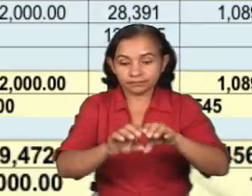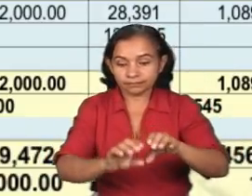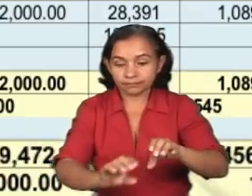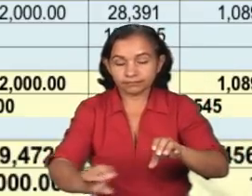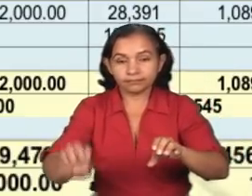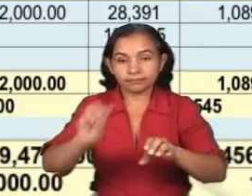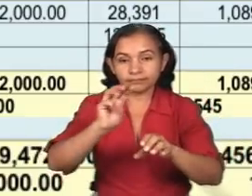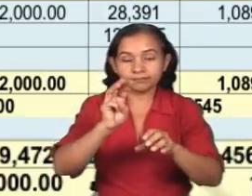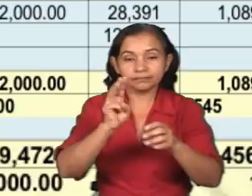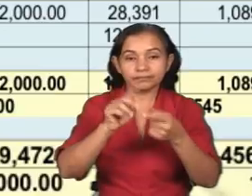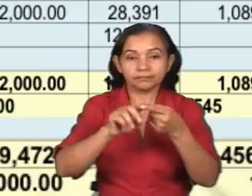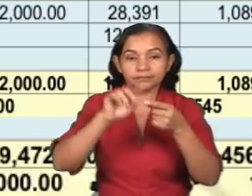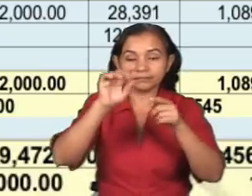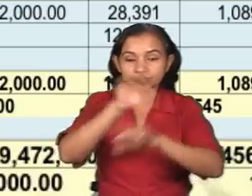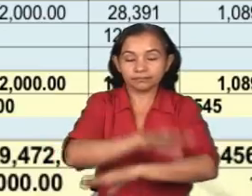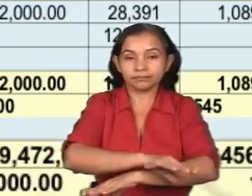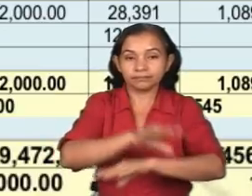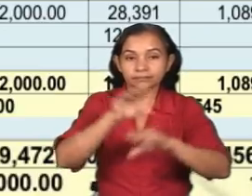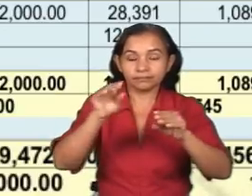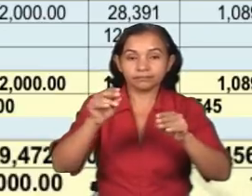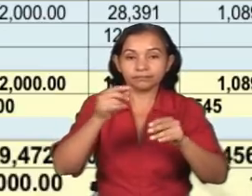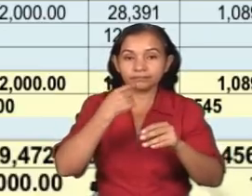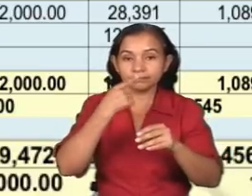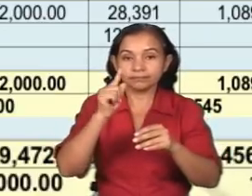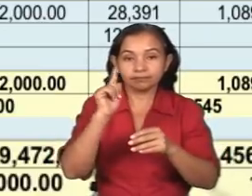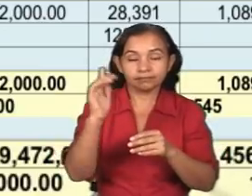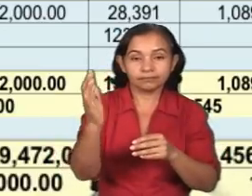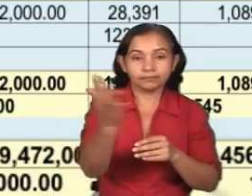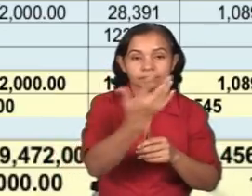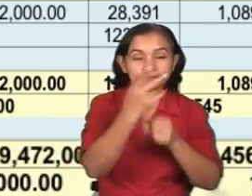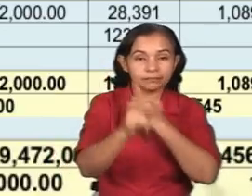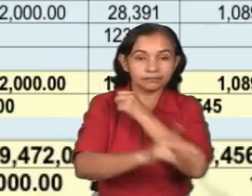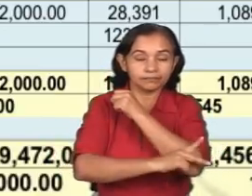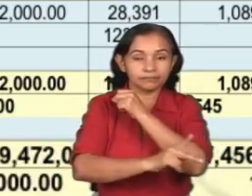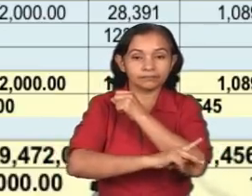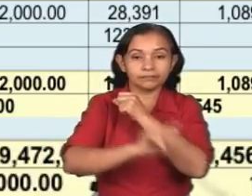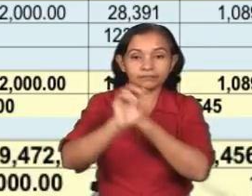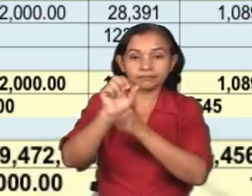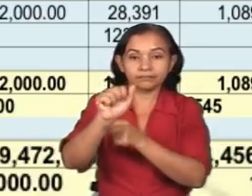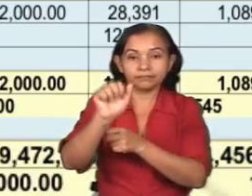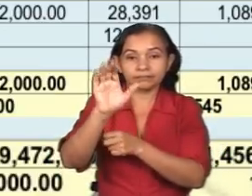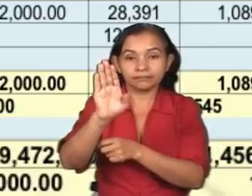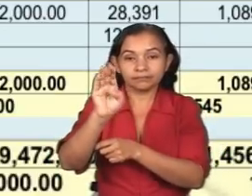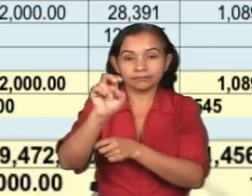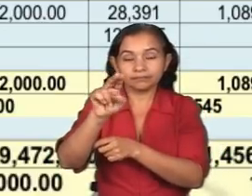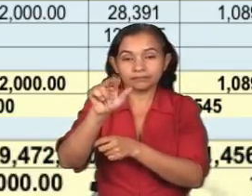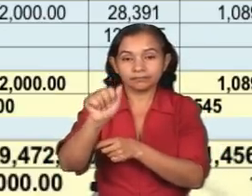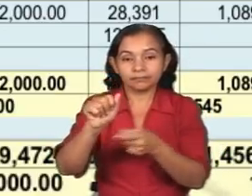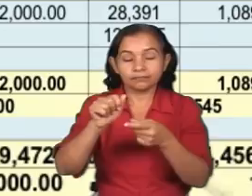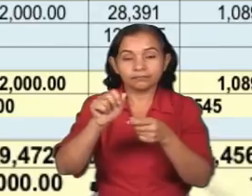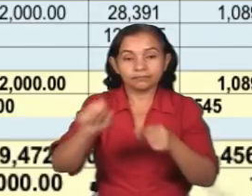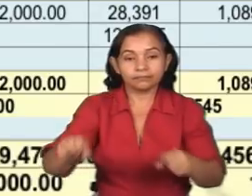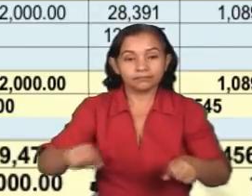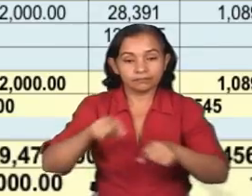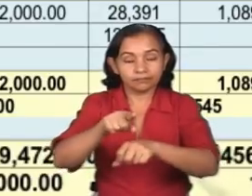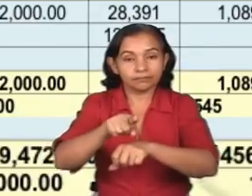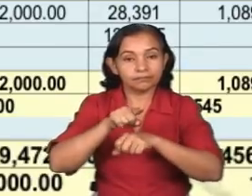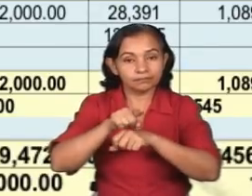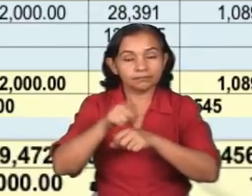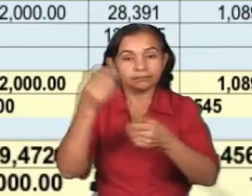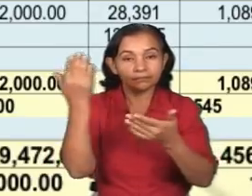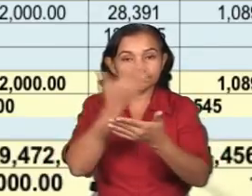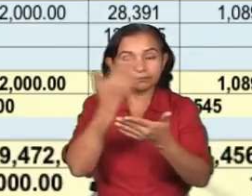en Huihuilí y Notega, es decir, como te digo, en todo el país, en La Sabana, municipio de Madrid, y estudios